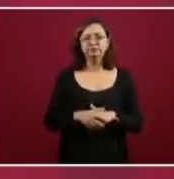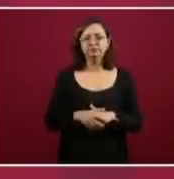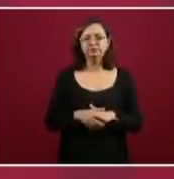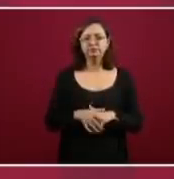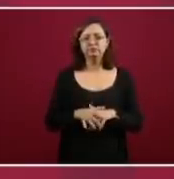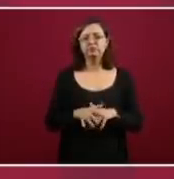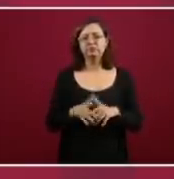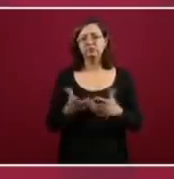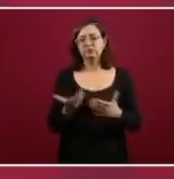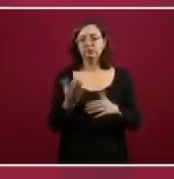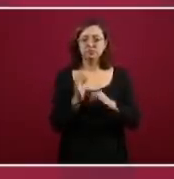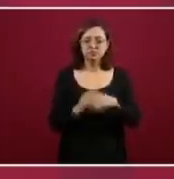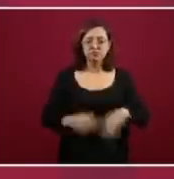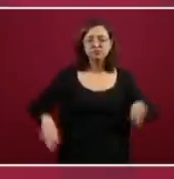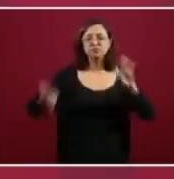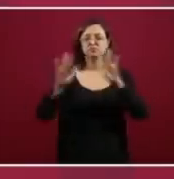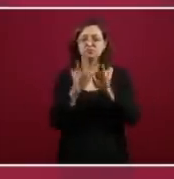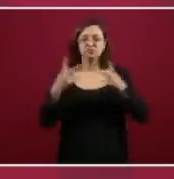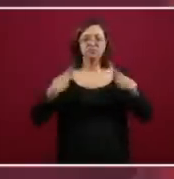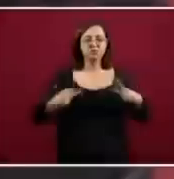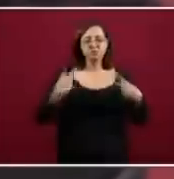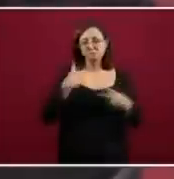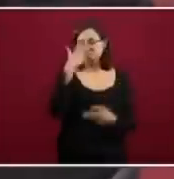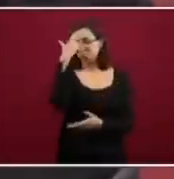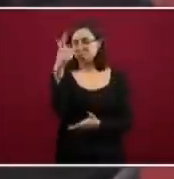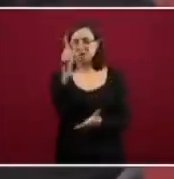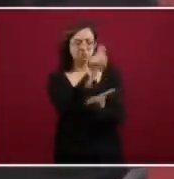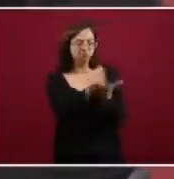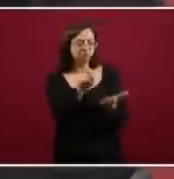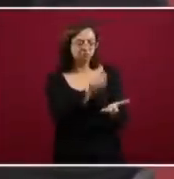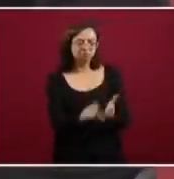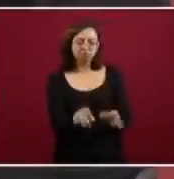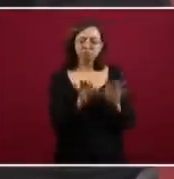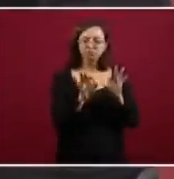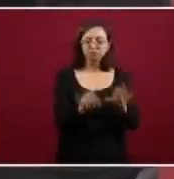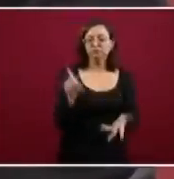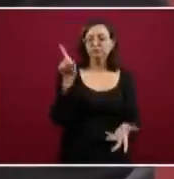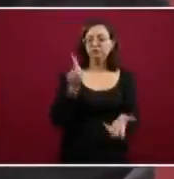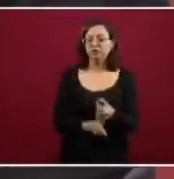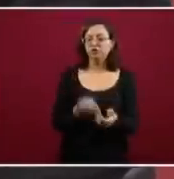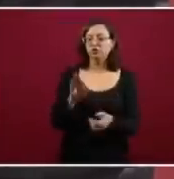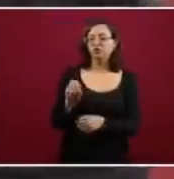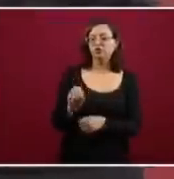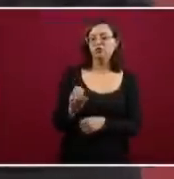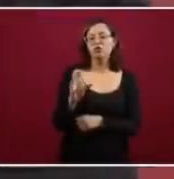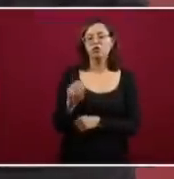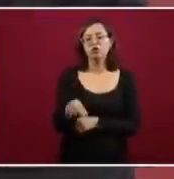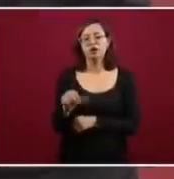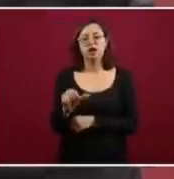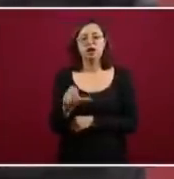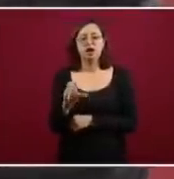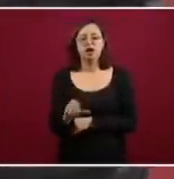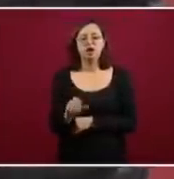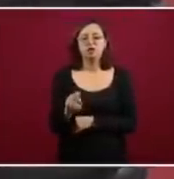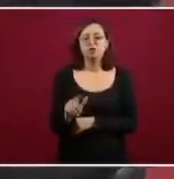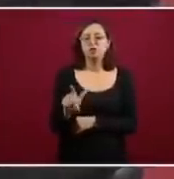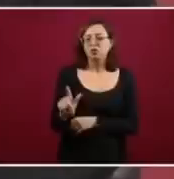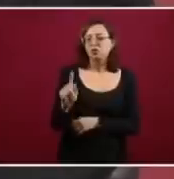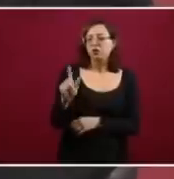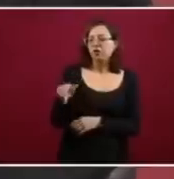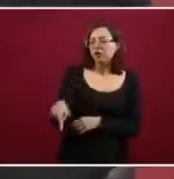destacados y de buenos escritores que está haciendo el fondo de cultura económica a precios accesibles